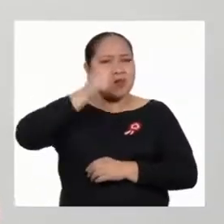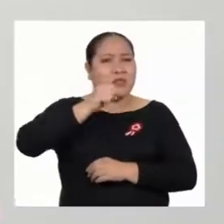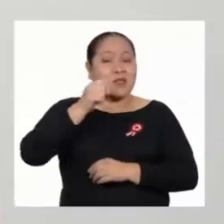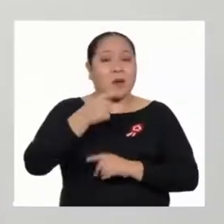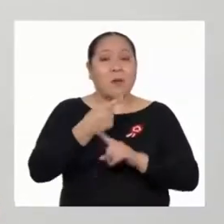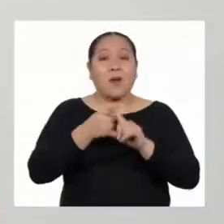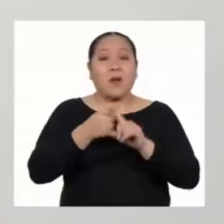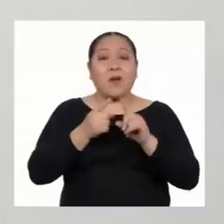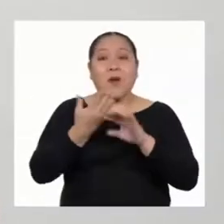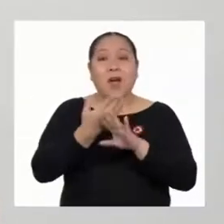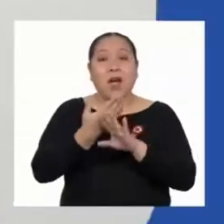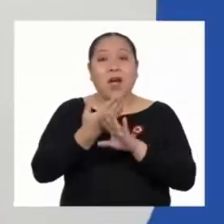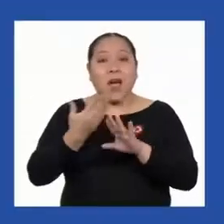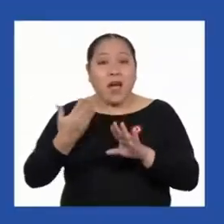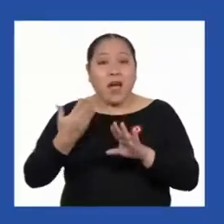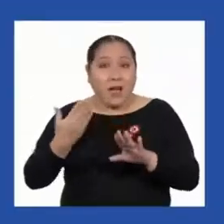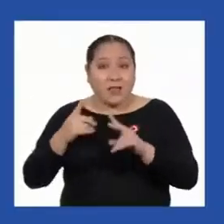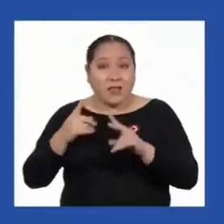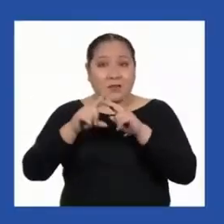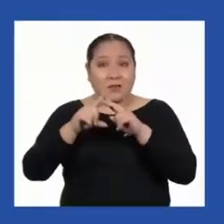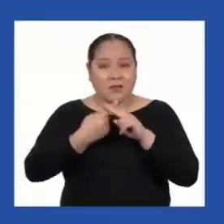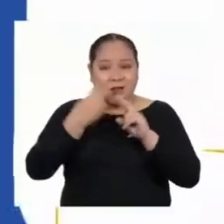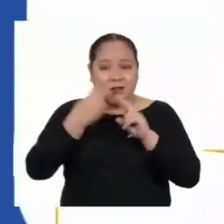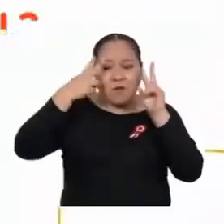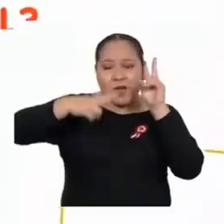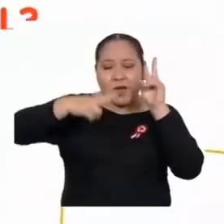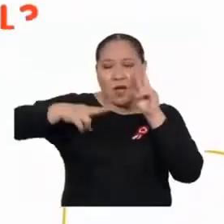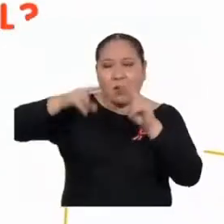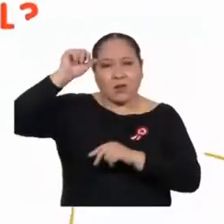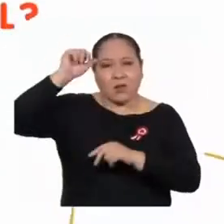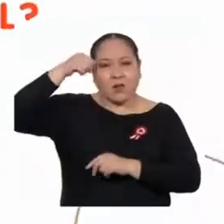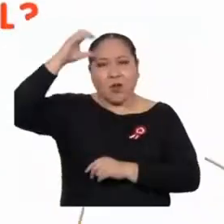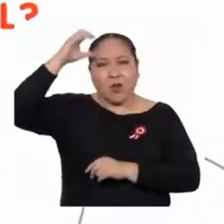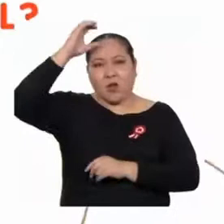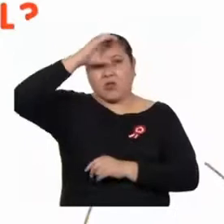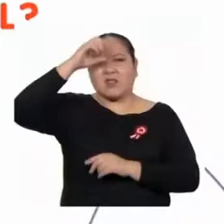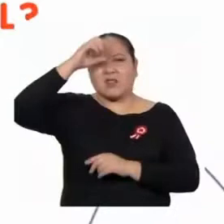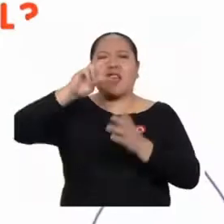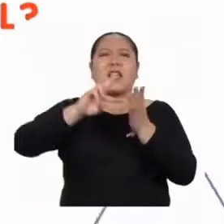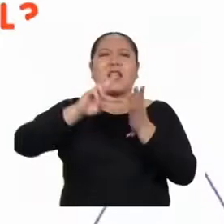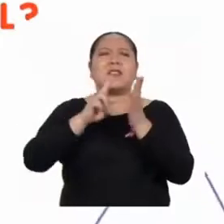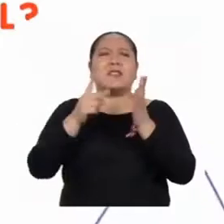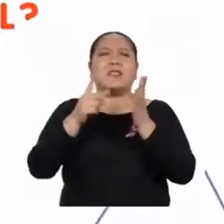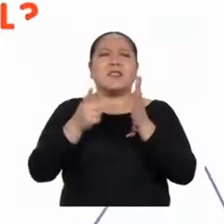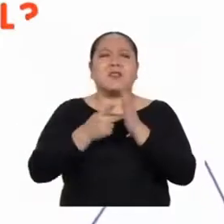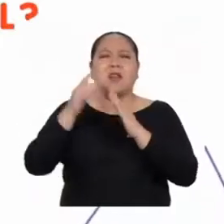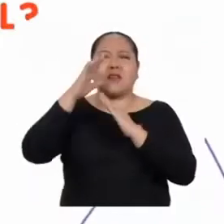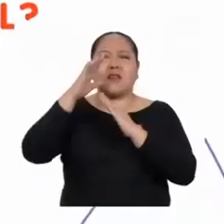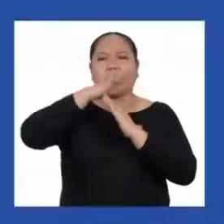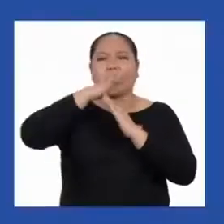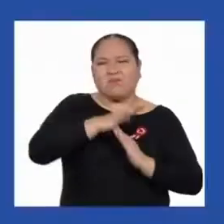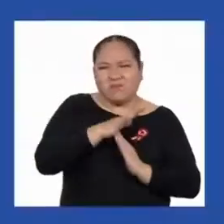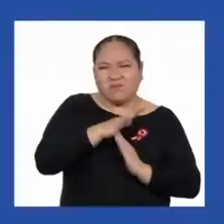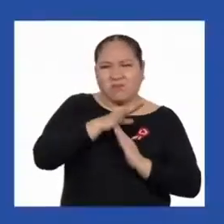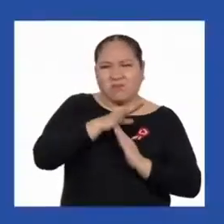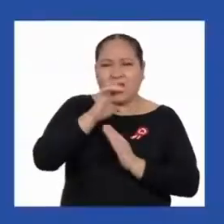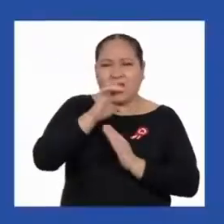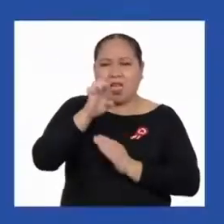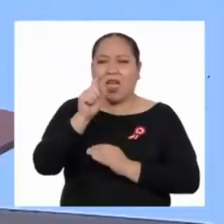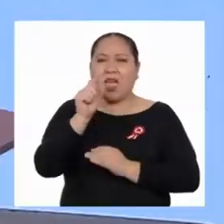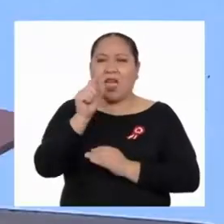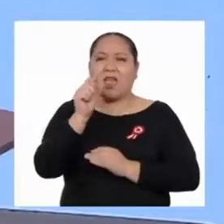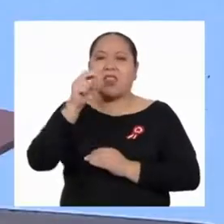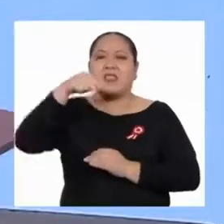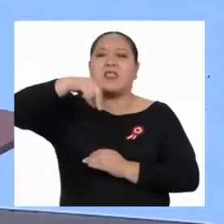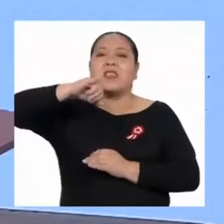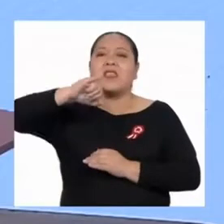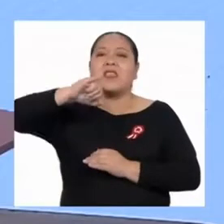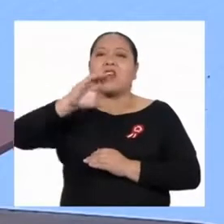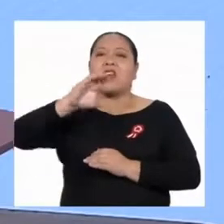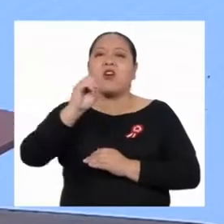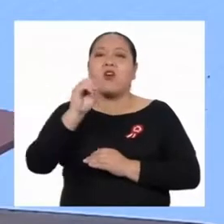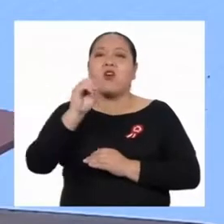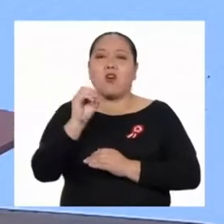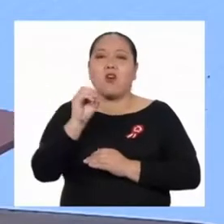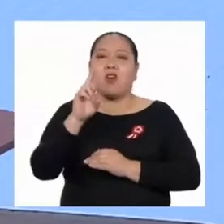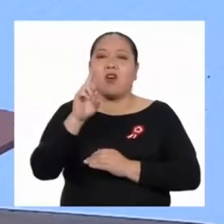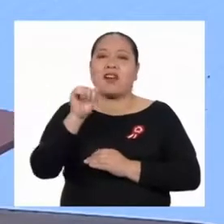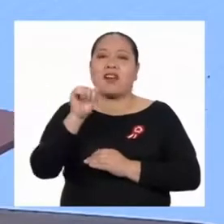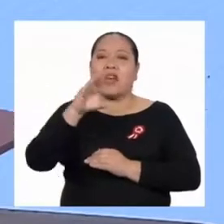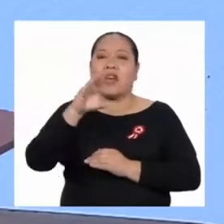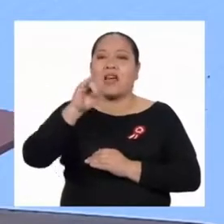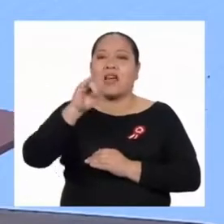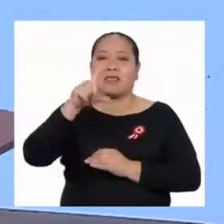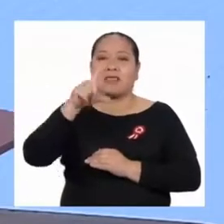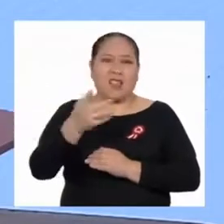comenzar, precisemos algunos conceptos. ¿Qué es la discriminación étnico-racial? A ver, cuando hablamos